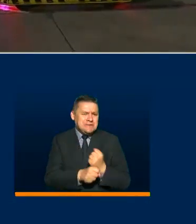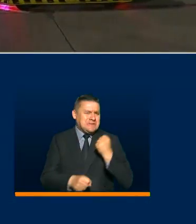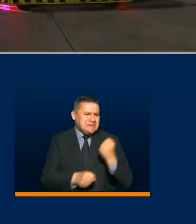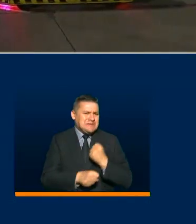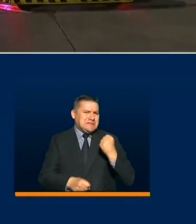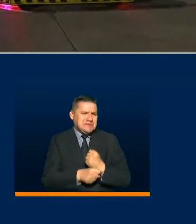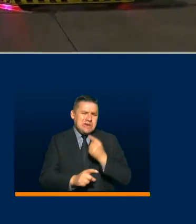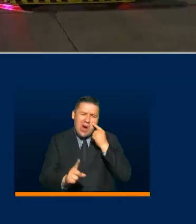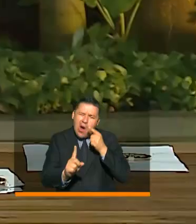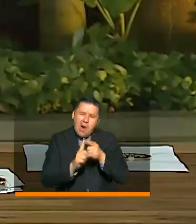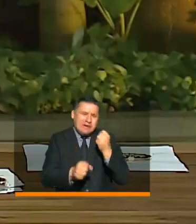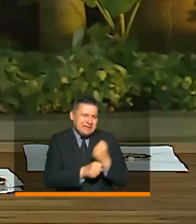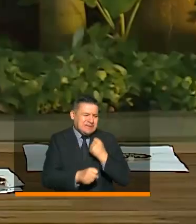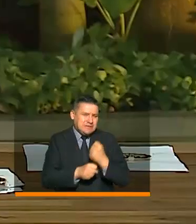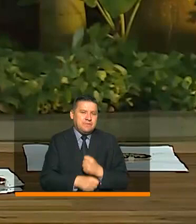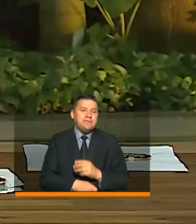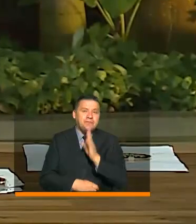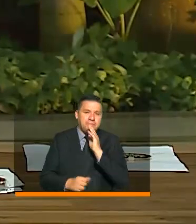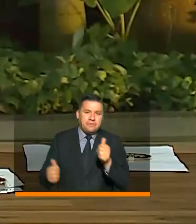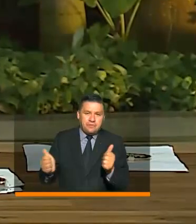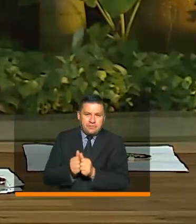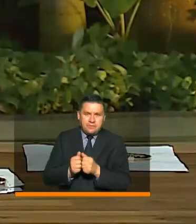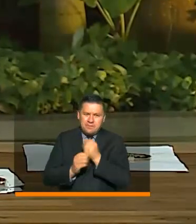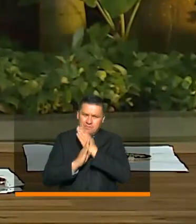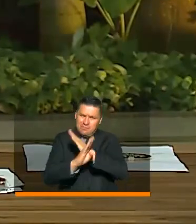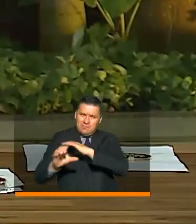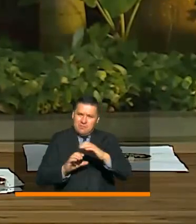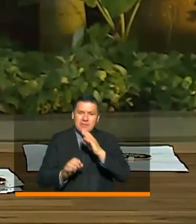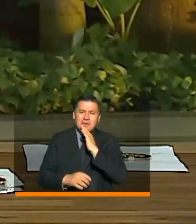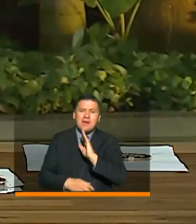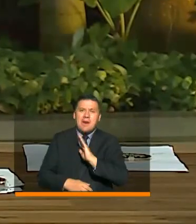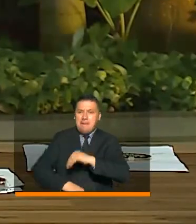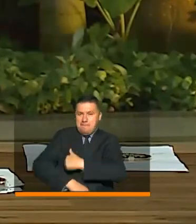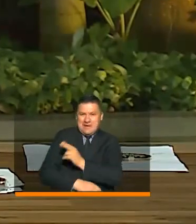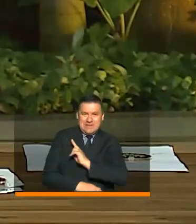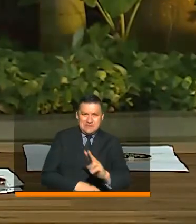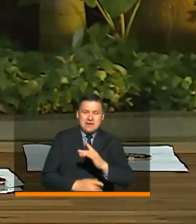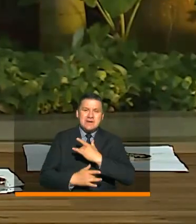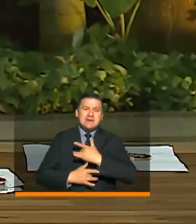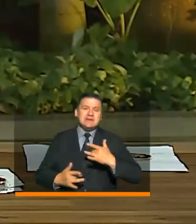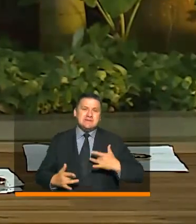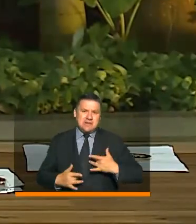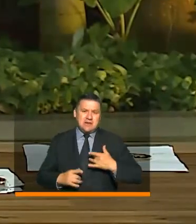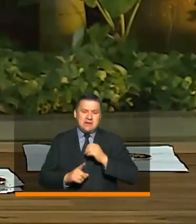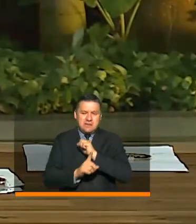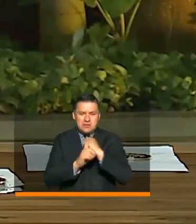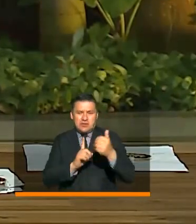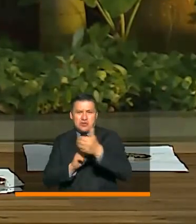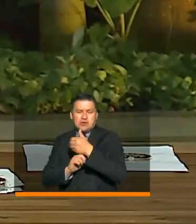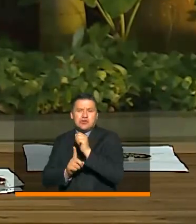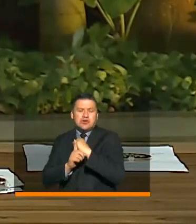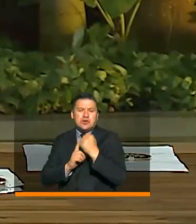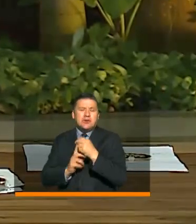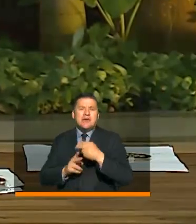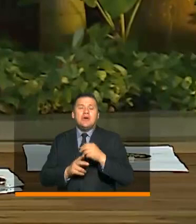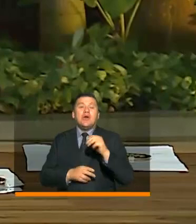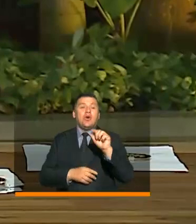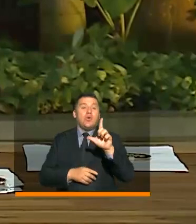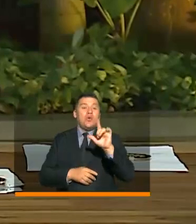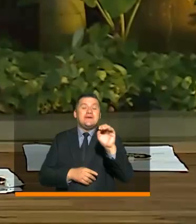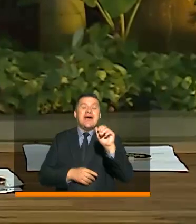con ese propósito. Y está con nosotros en Prevención y Acción el señor viceministro de Salud y Protección Social, Luis Alexander